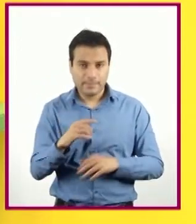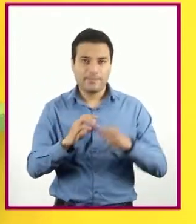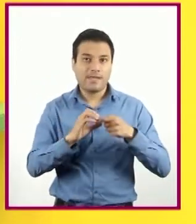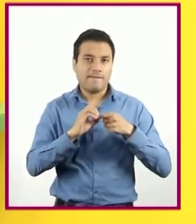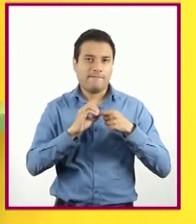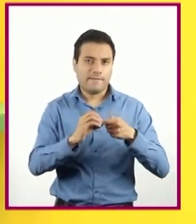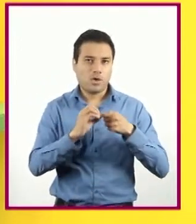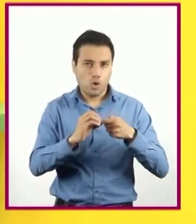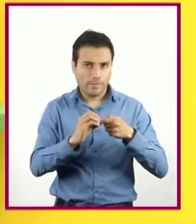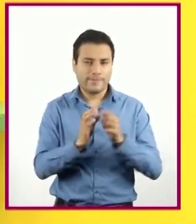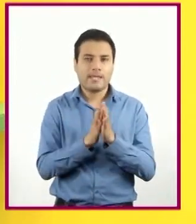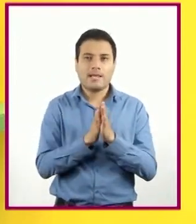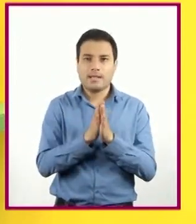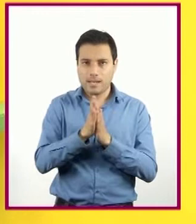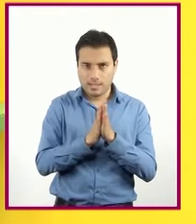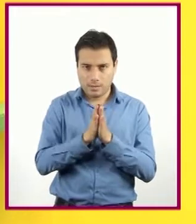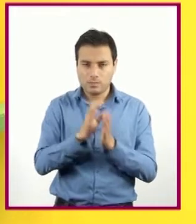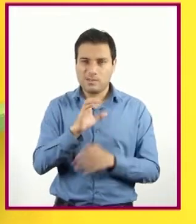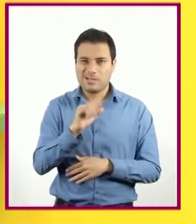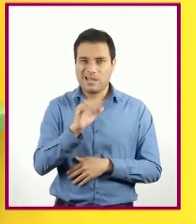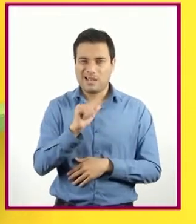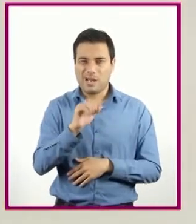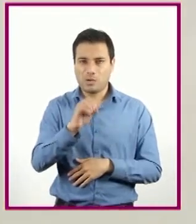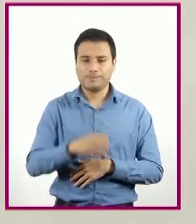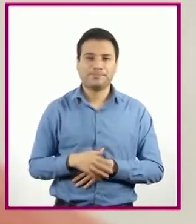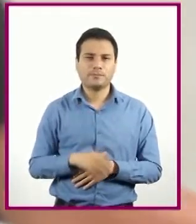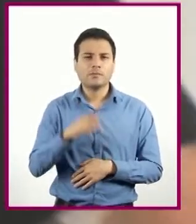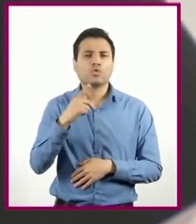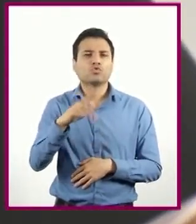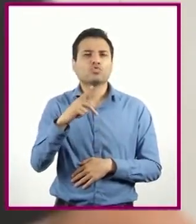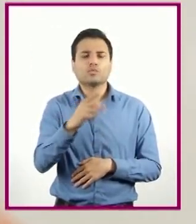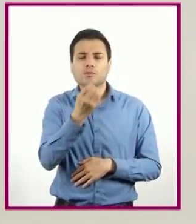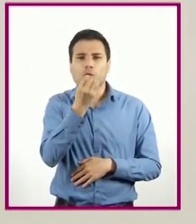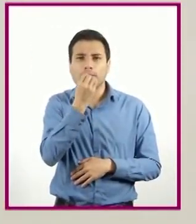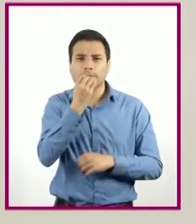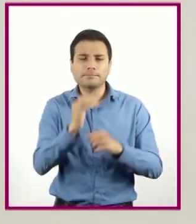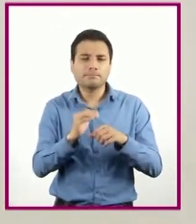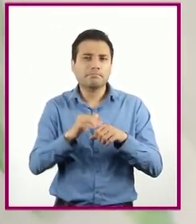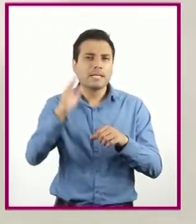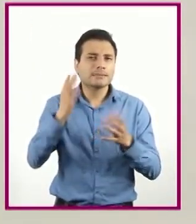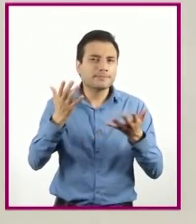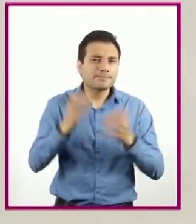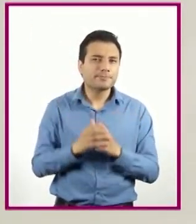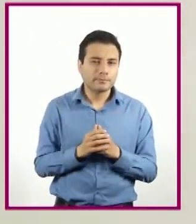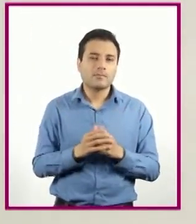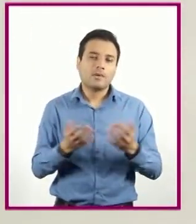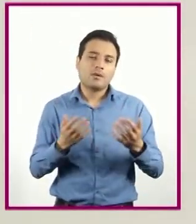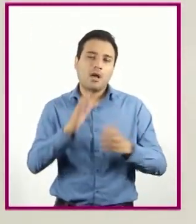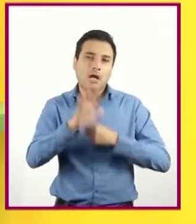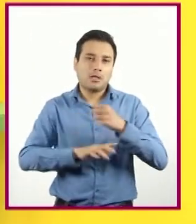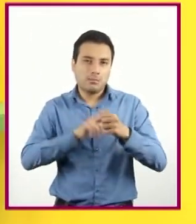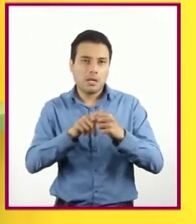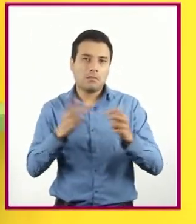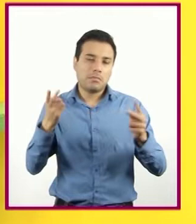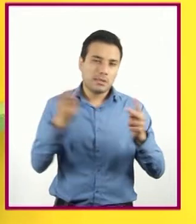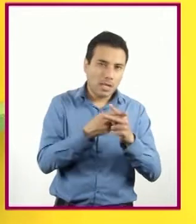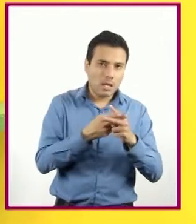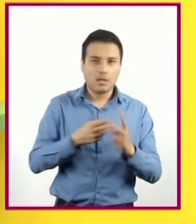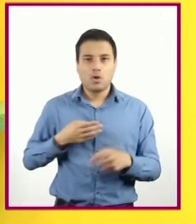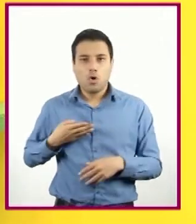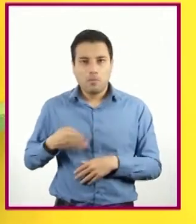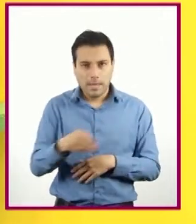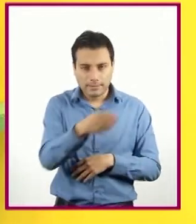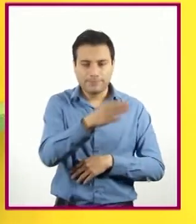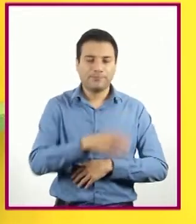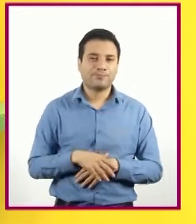frijol y cacao. Su dieta se complementó con la caza y pesca.